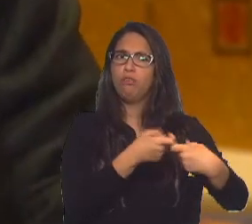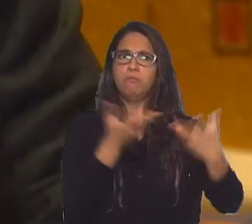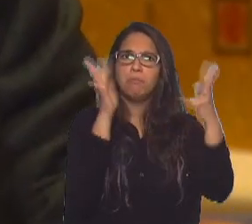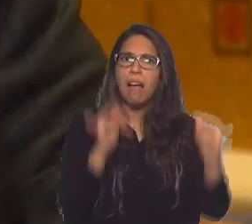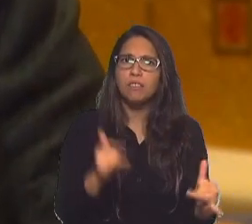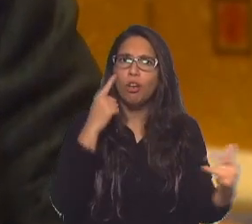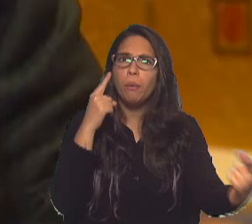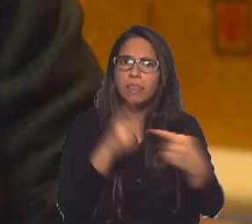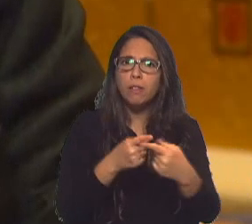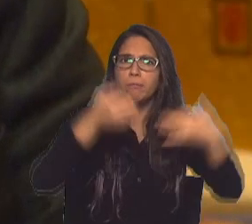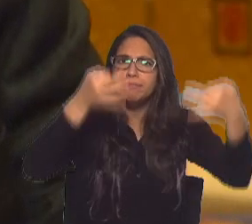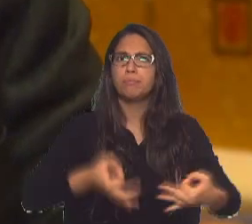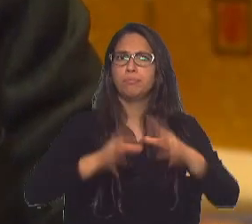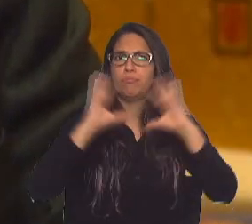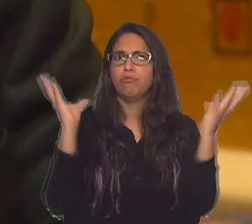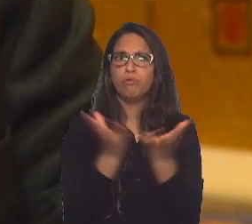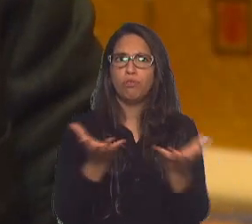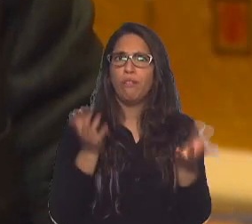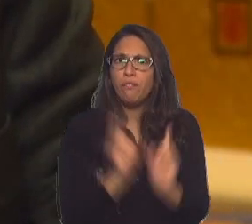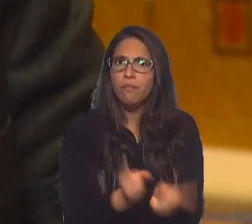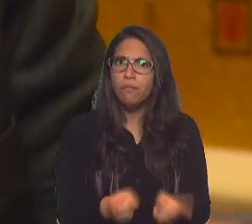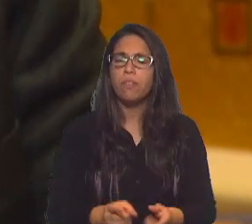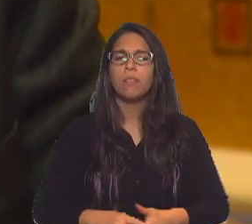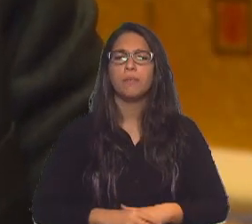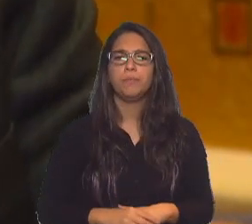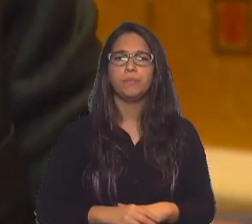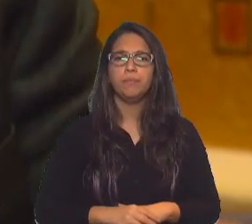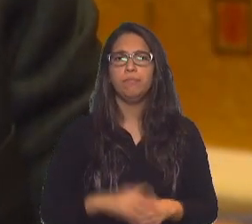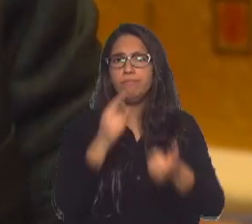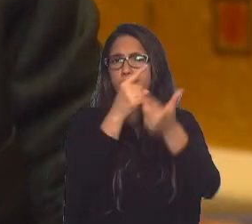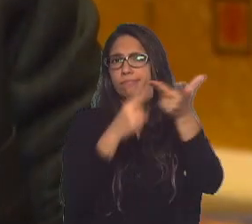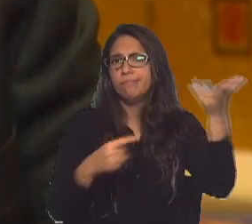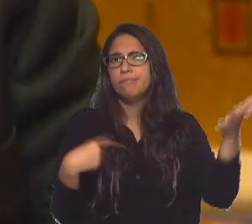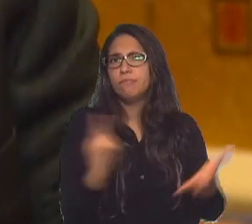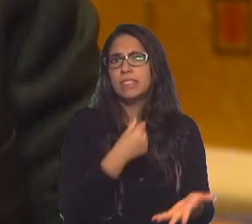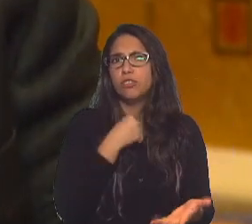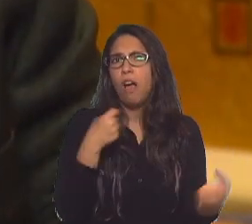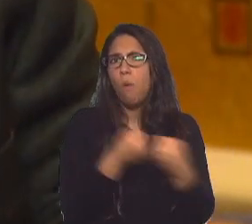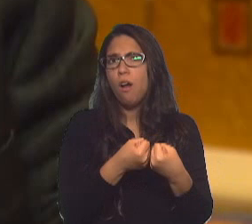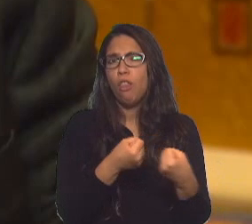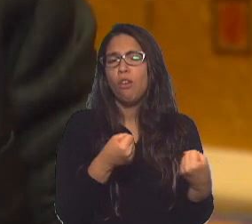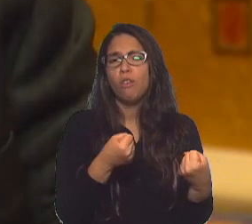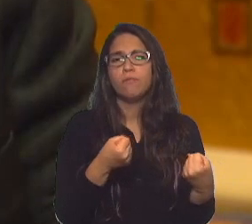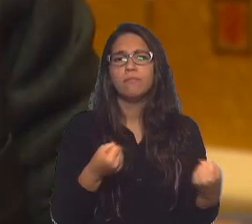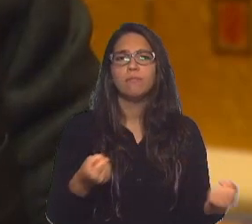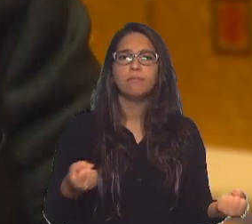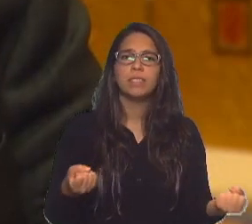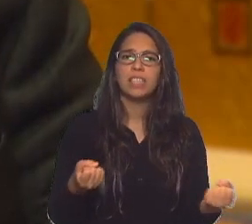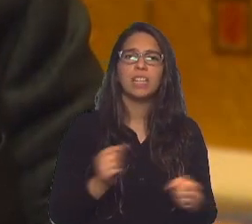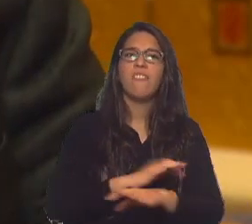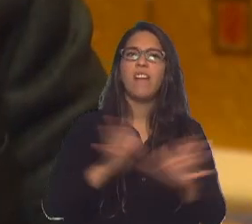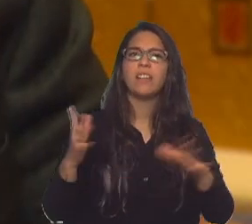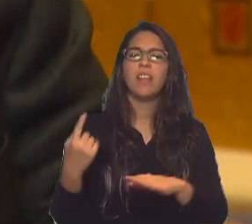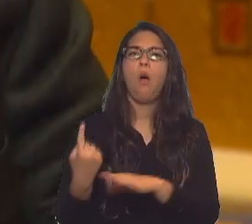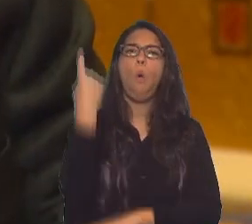una certeza en el mundo del presente. Todas cosas que yo comparto y terminar con el tiempo de las